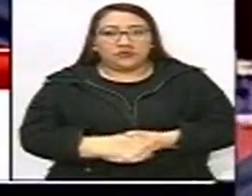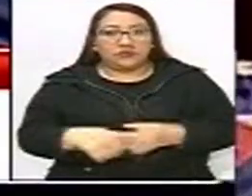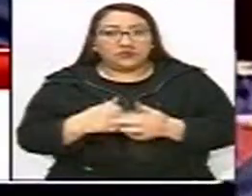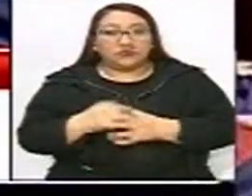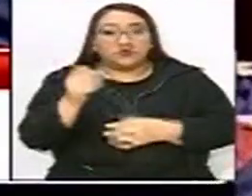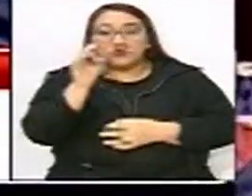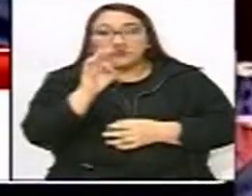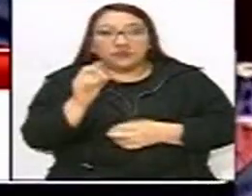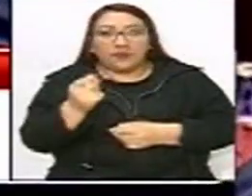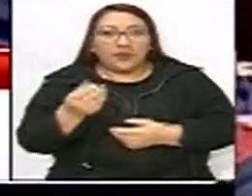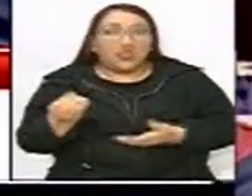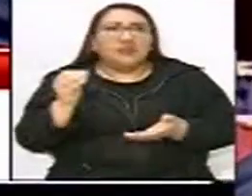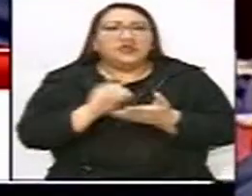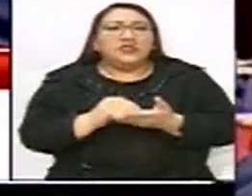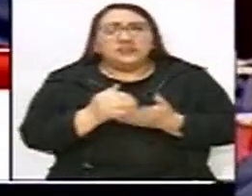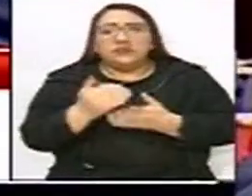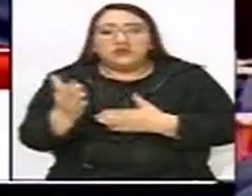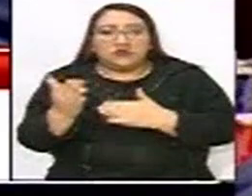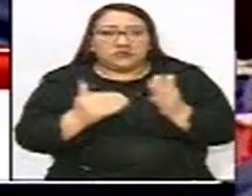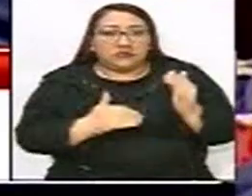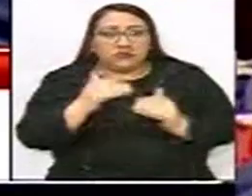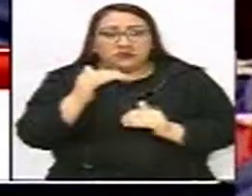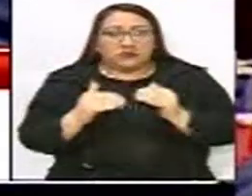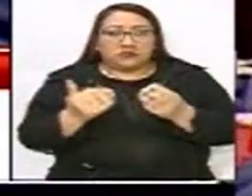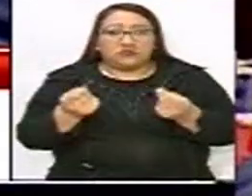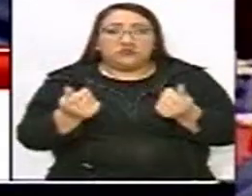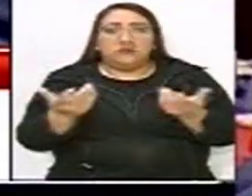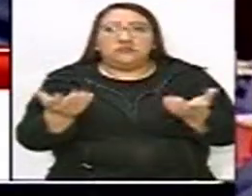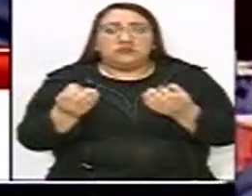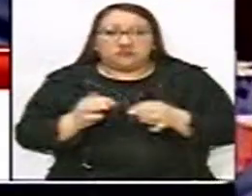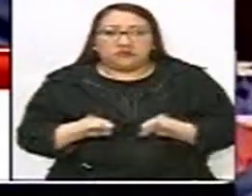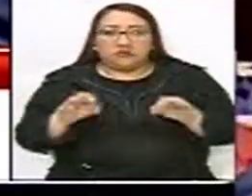centavos adicionales a dónde van, si más o menos, y esto es